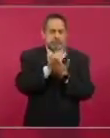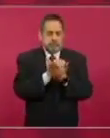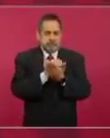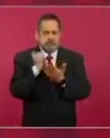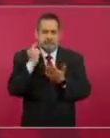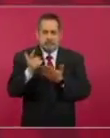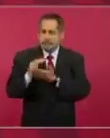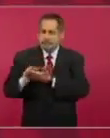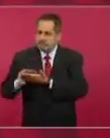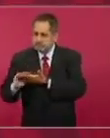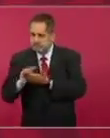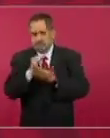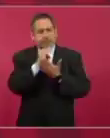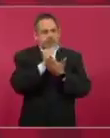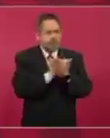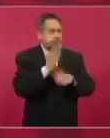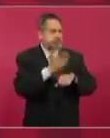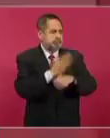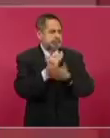el daño.